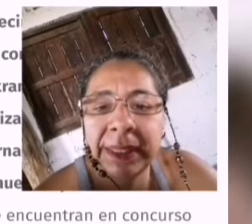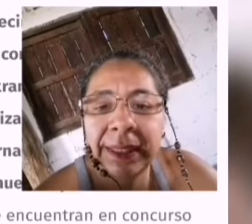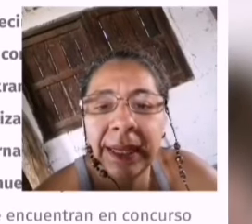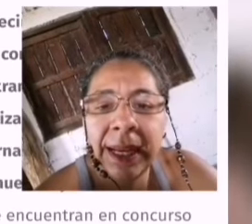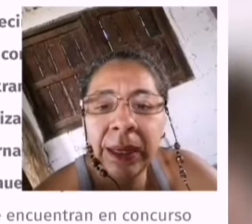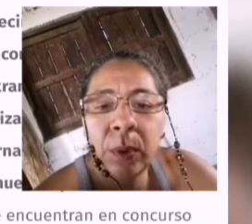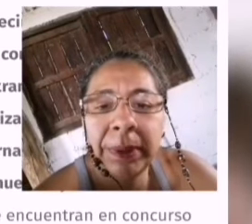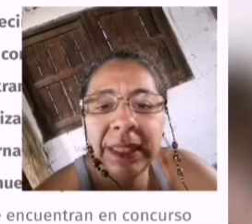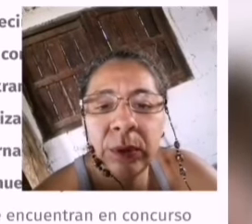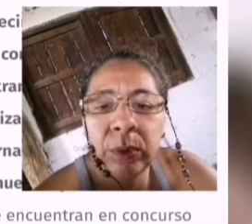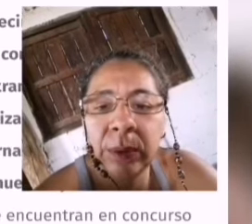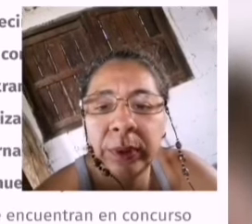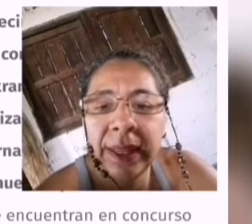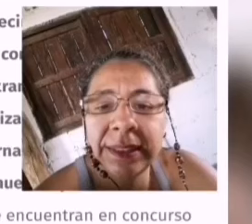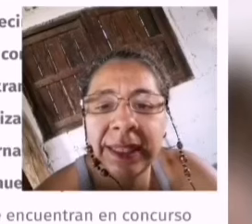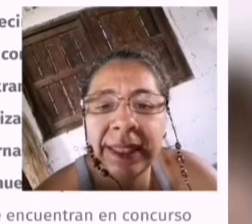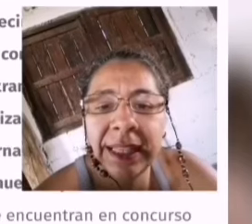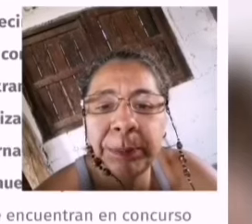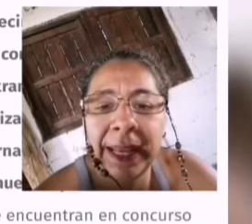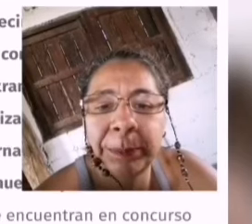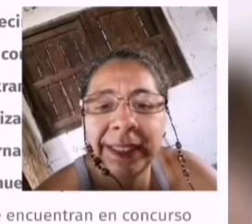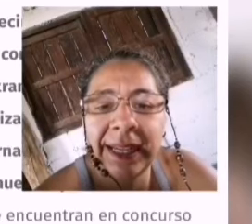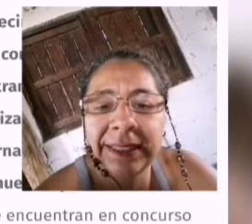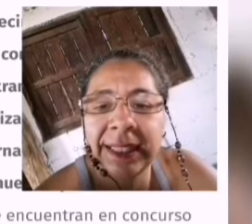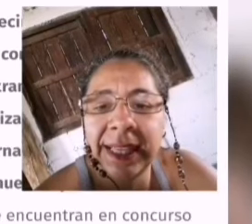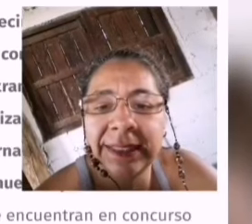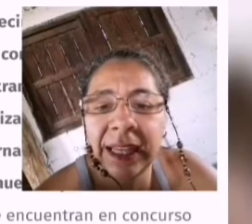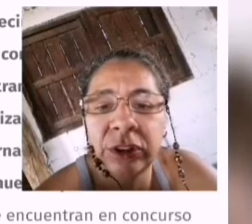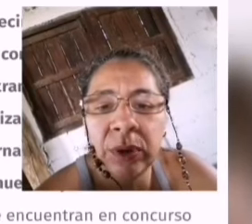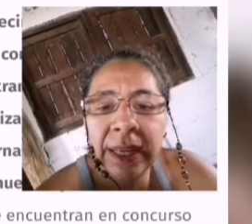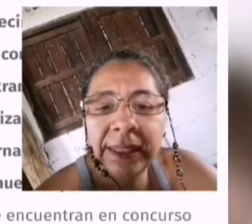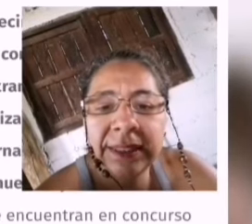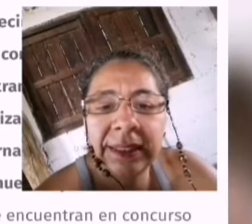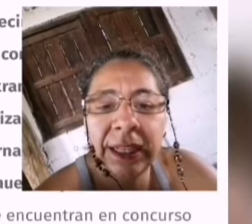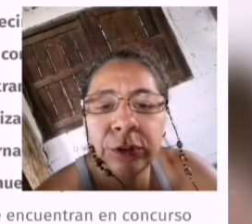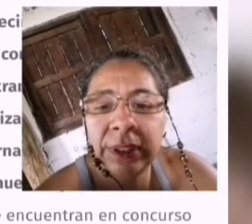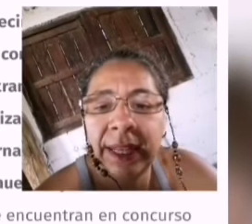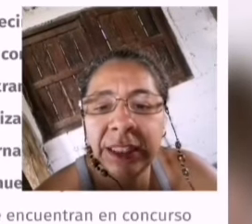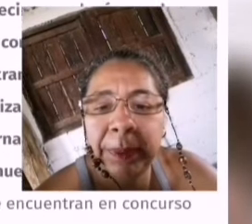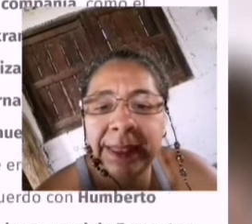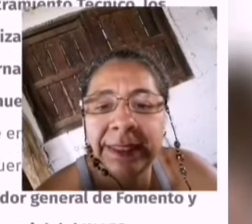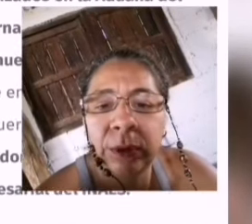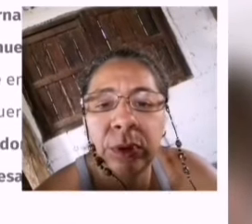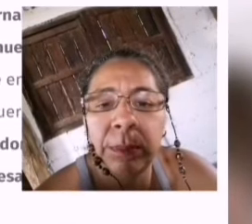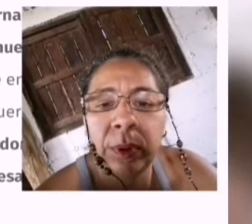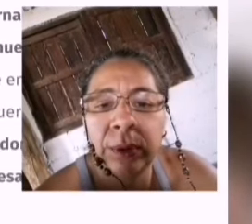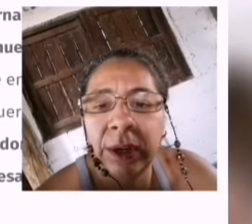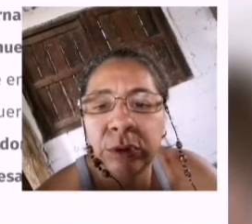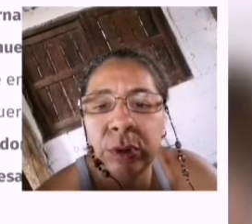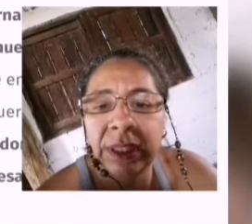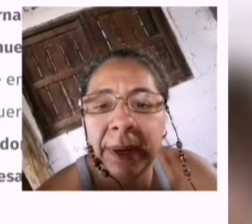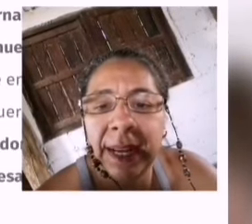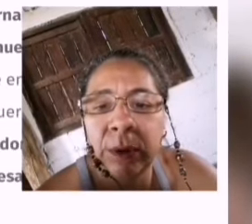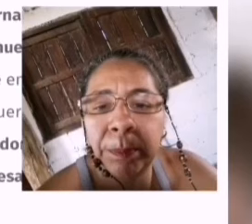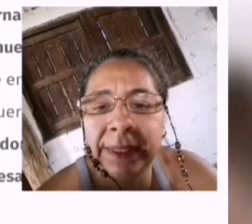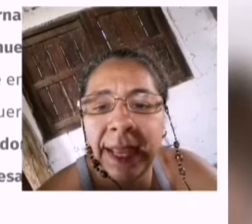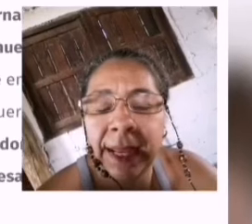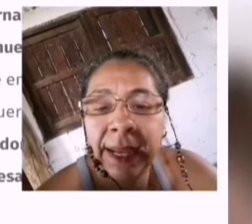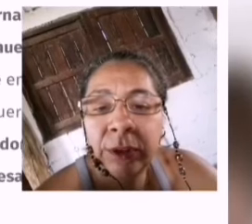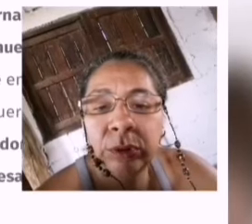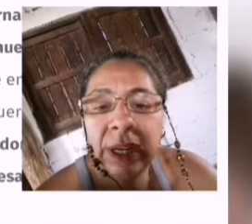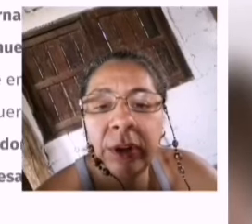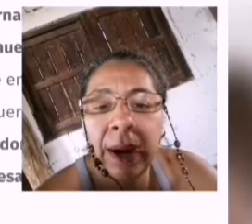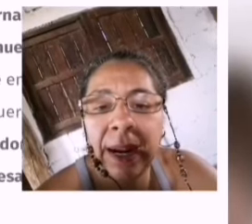trabajadores de Mexicana conversaron con autoridades del INAES para explicar las líneas de acción que se tienen consideradas para el desarrollo del modelo de negocio que llevaría la